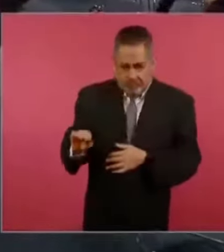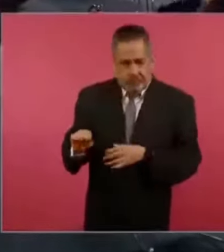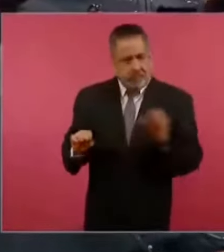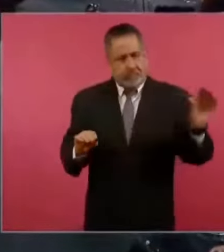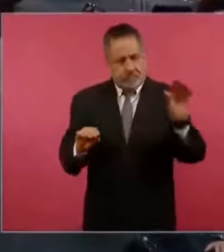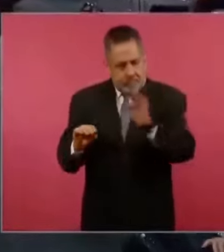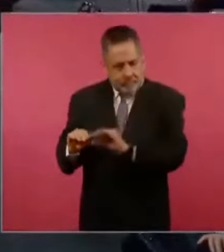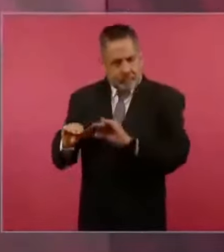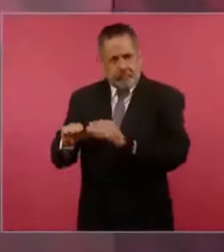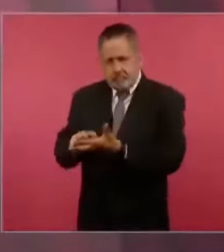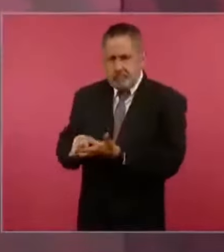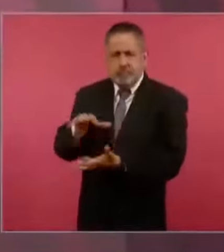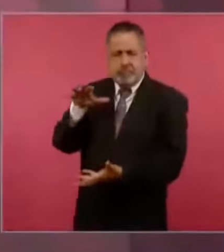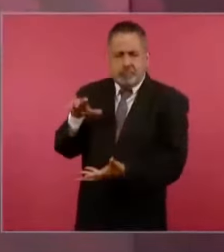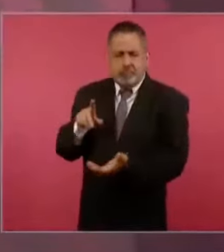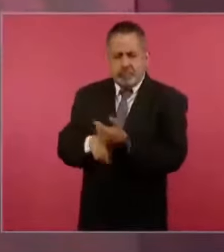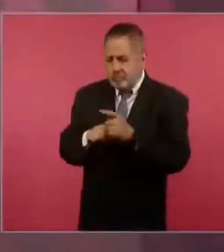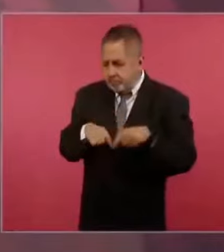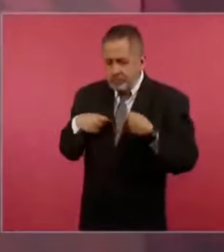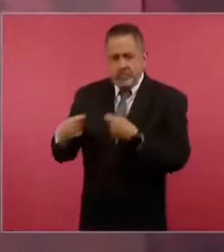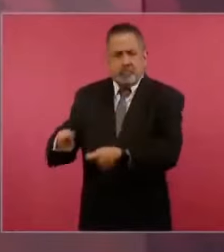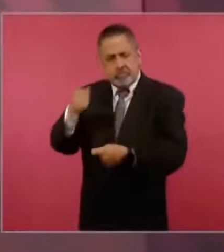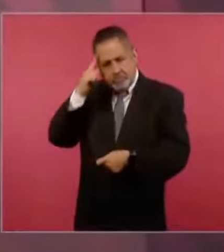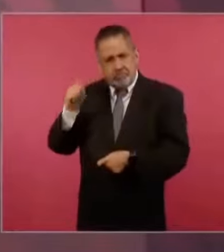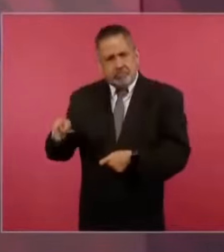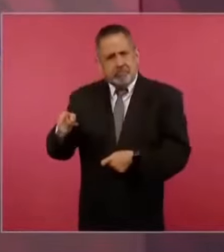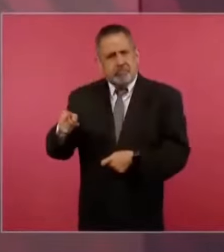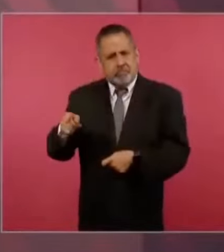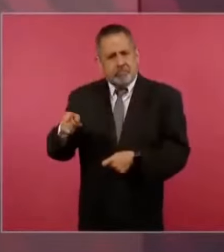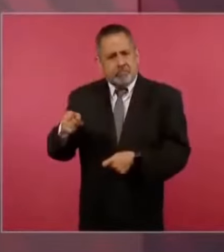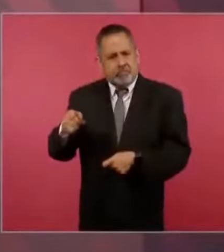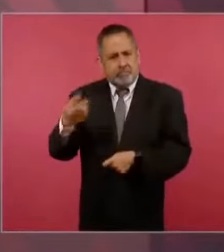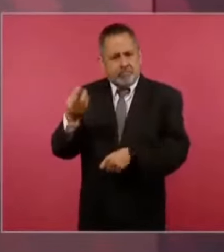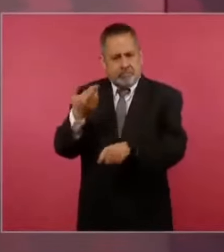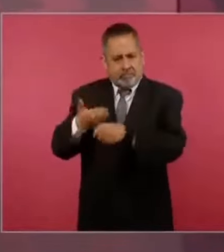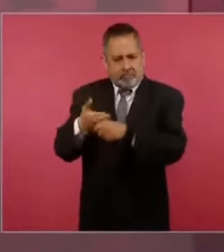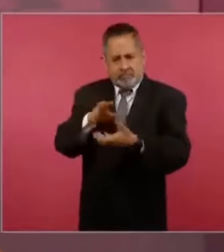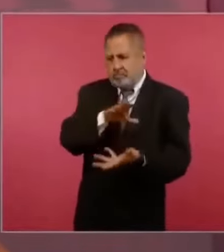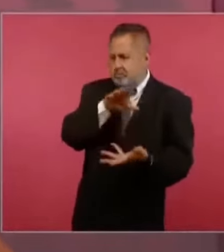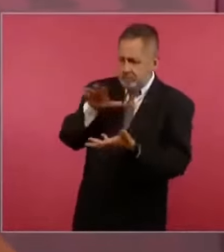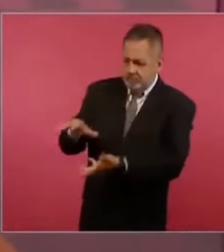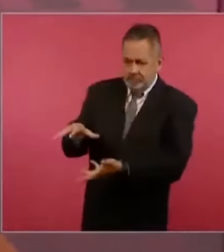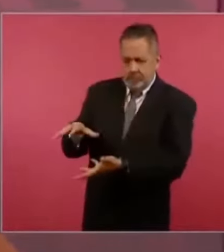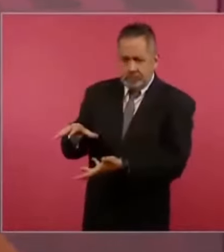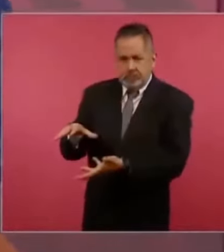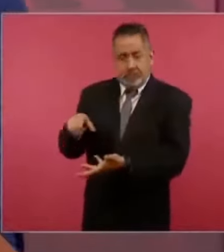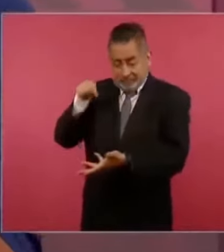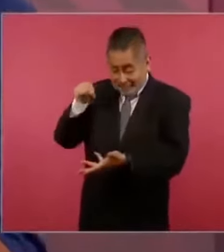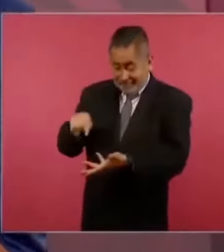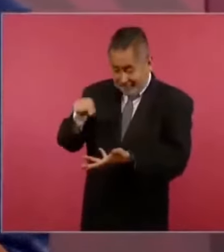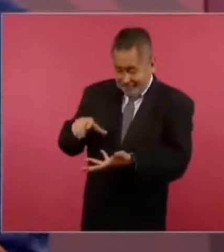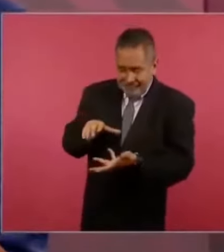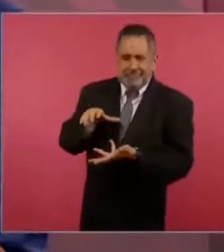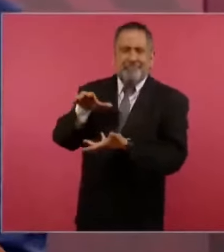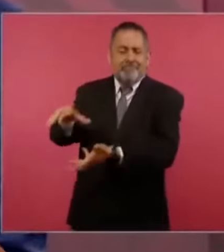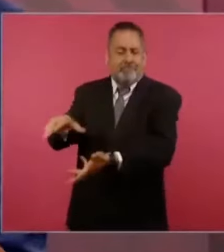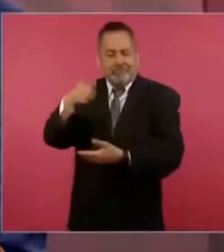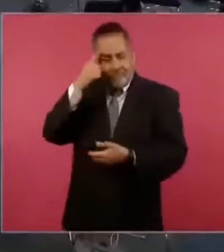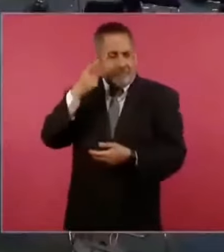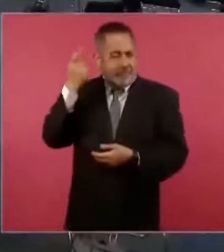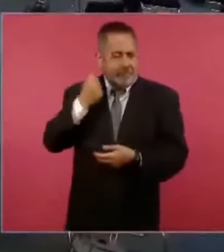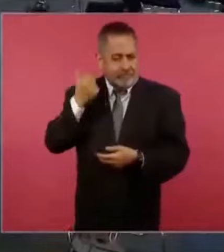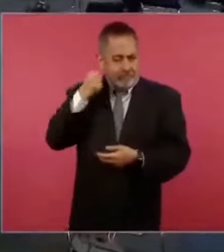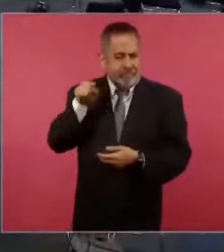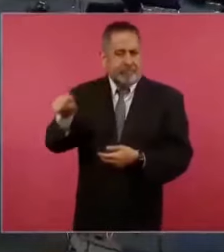que entregan a la federación Hacienda es para el fondo de pensiones